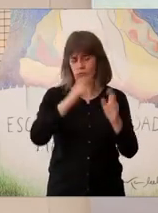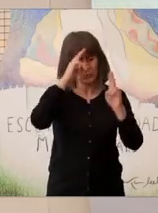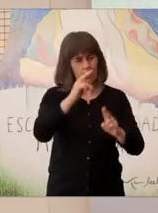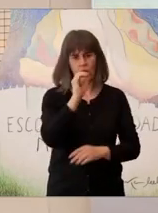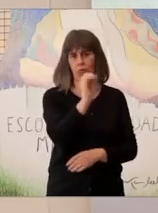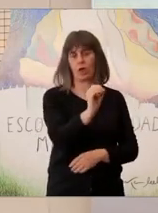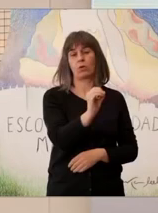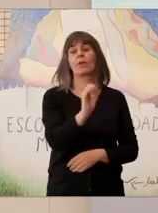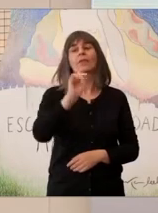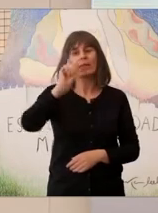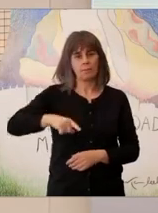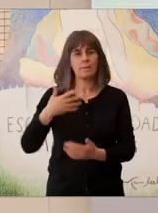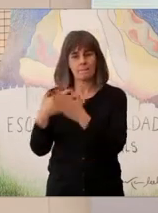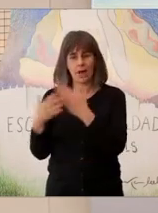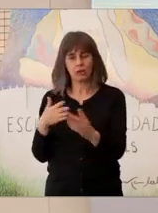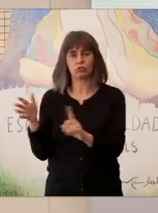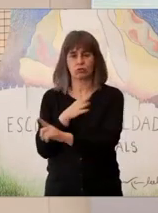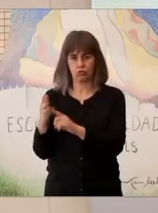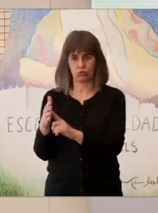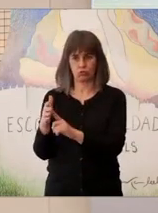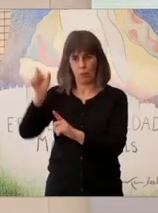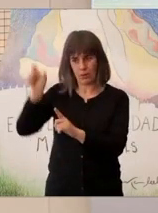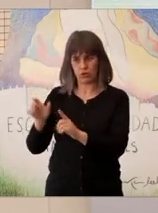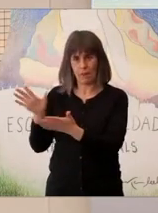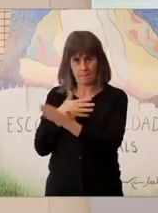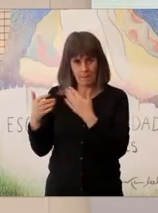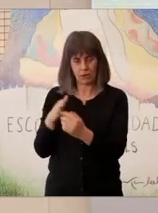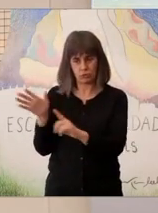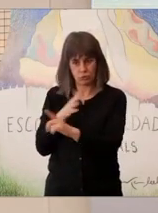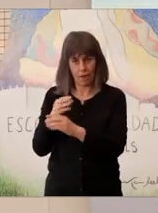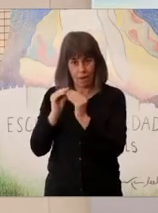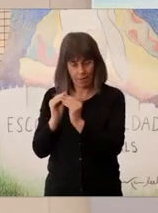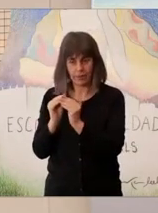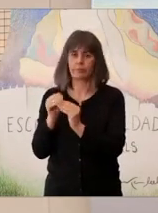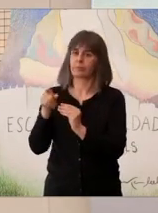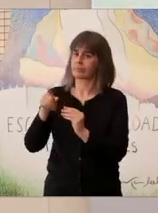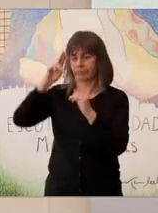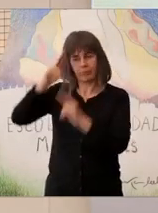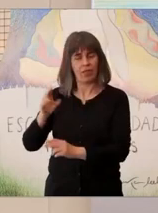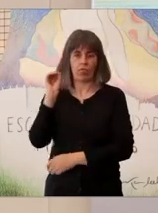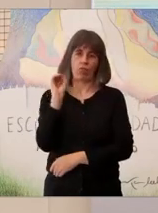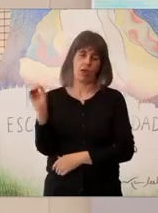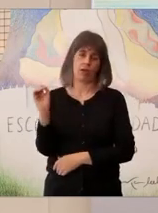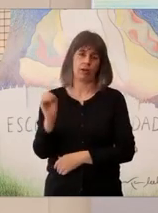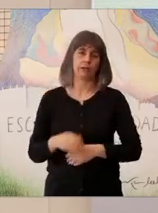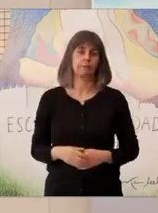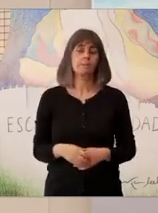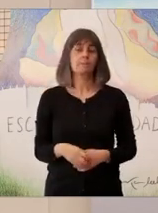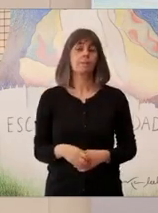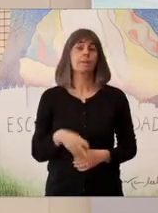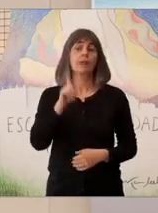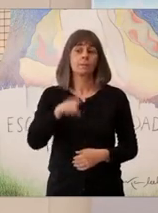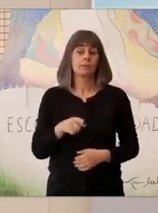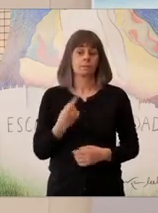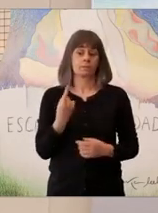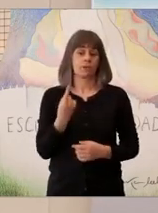agresores. En el momento de que cualquier persona sea familiar de la mujer que está sufriendo violencia,